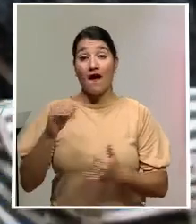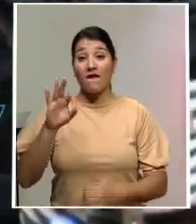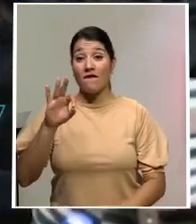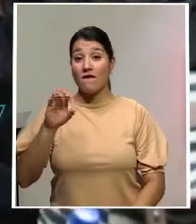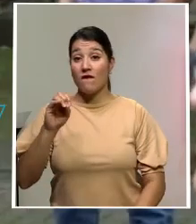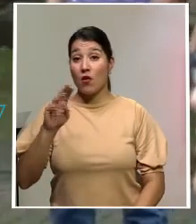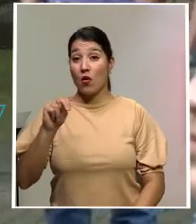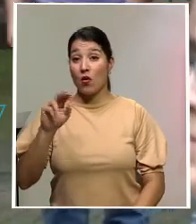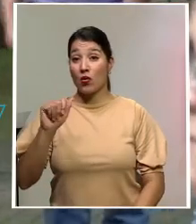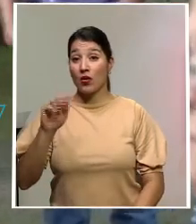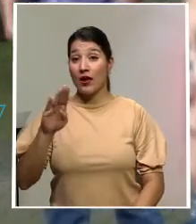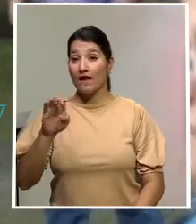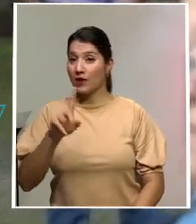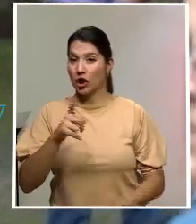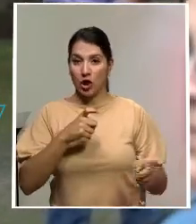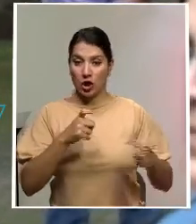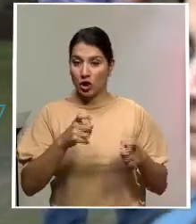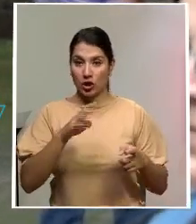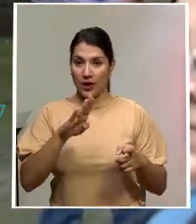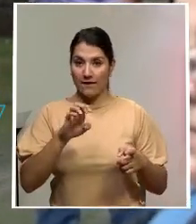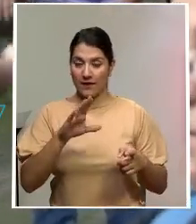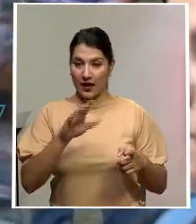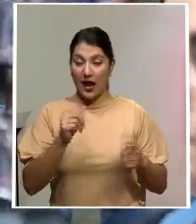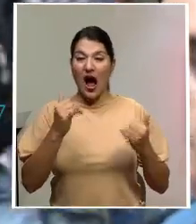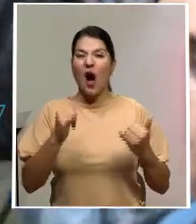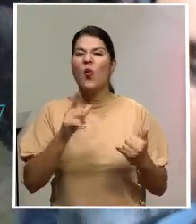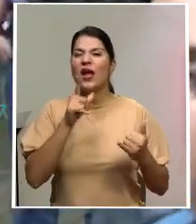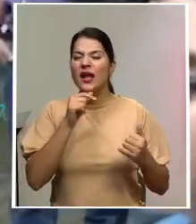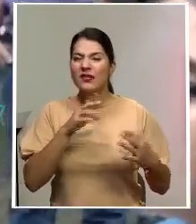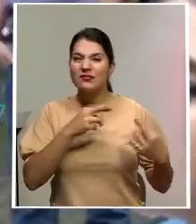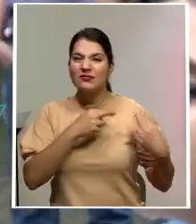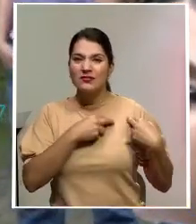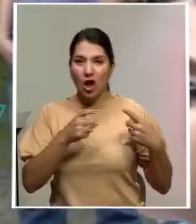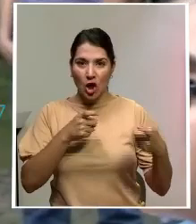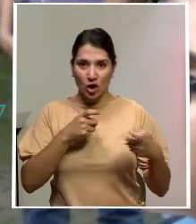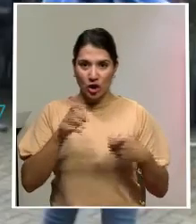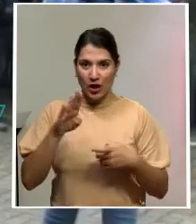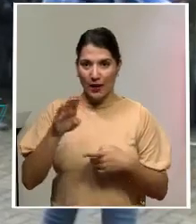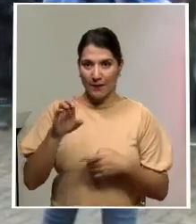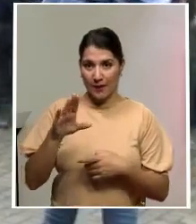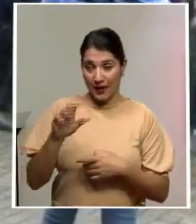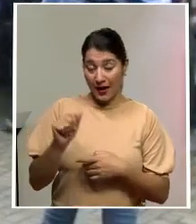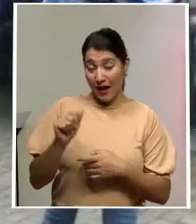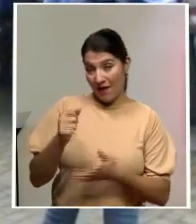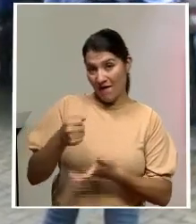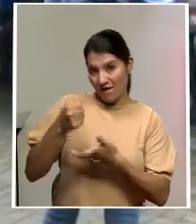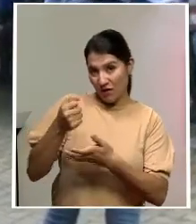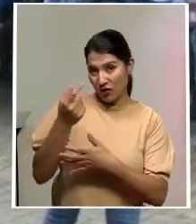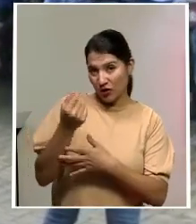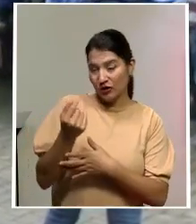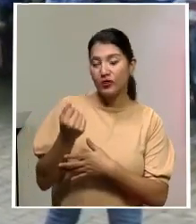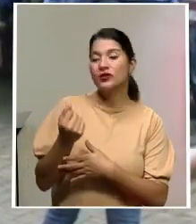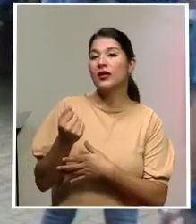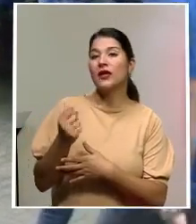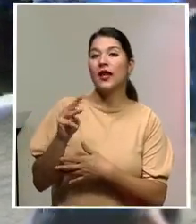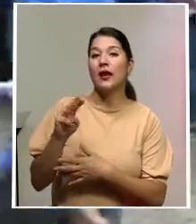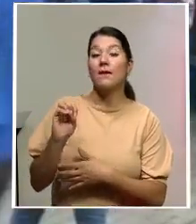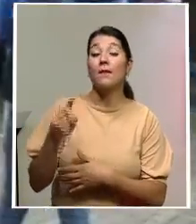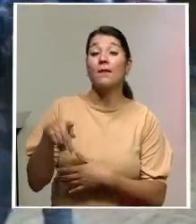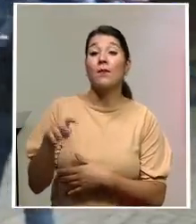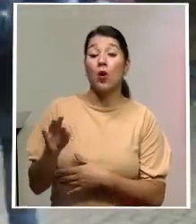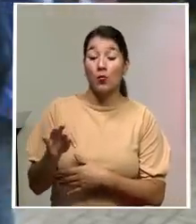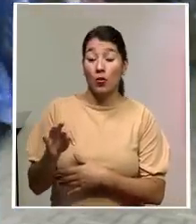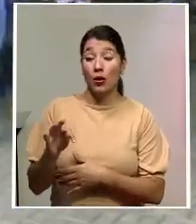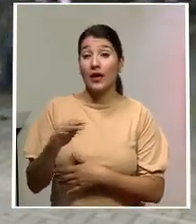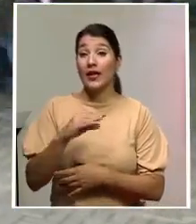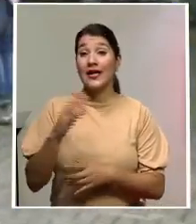de la Dirección de Programas de Equidad del MEP, que revisará el cumplimiento de los requisitos por cuatrimestre para universidades privadas y